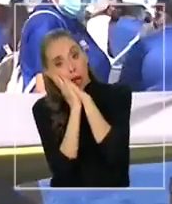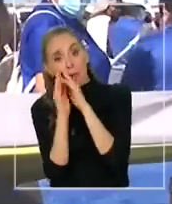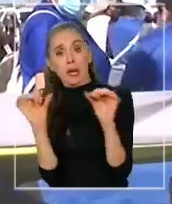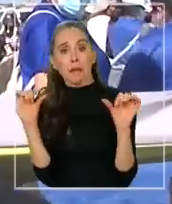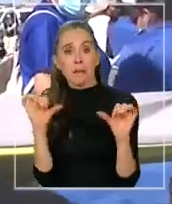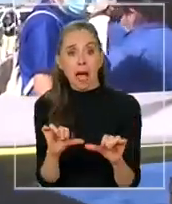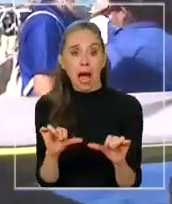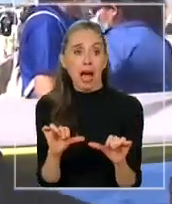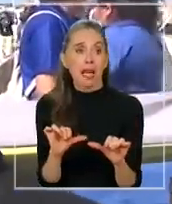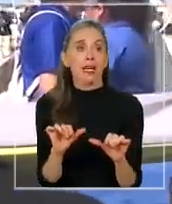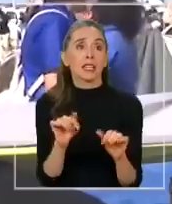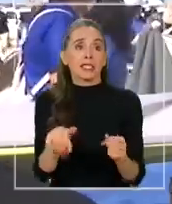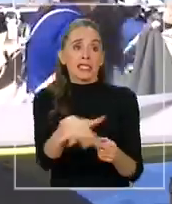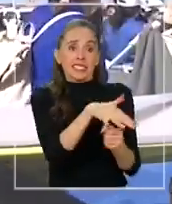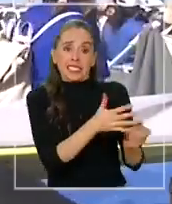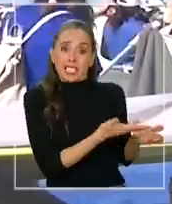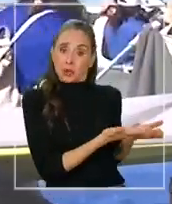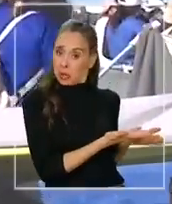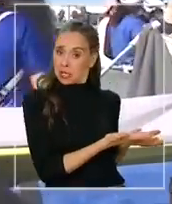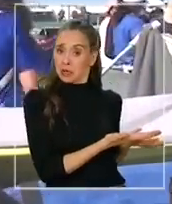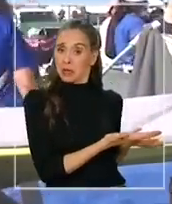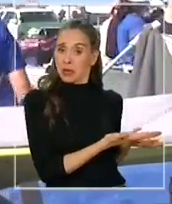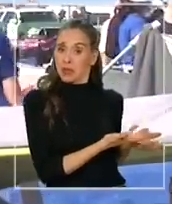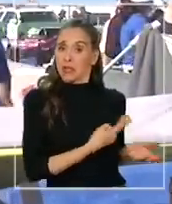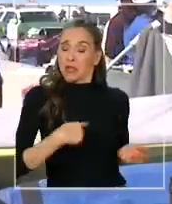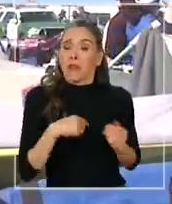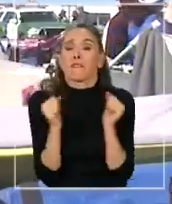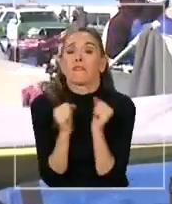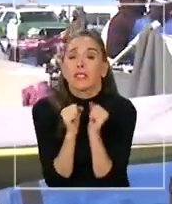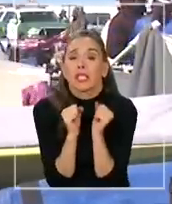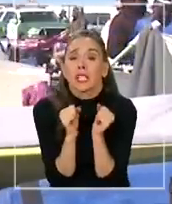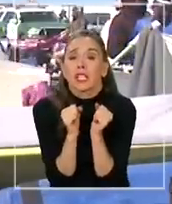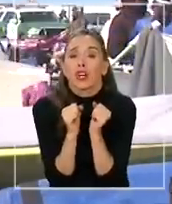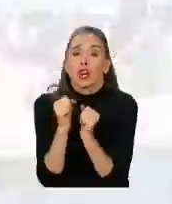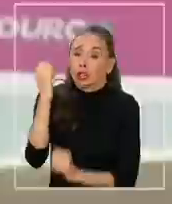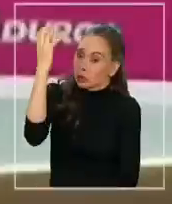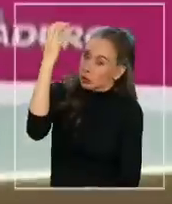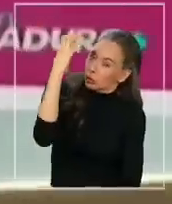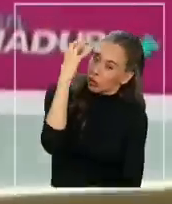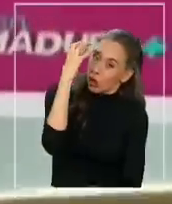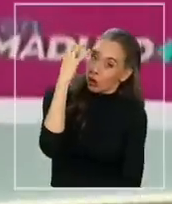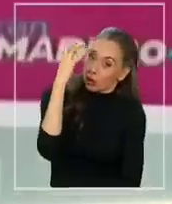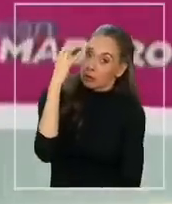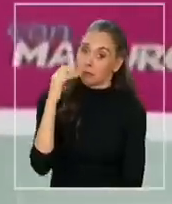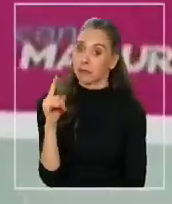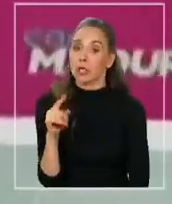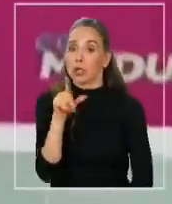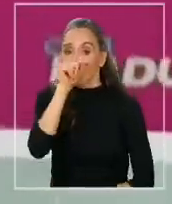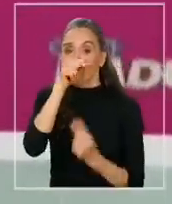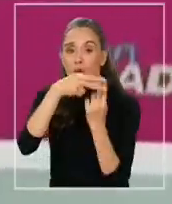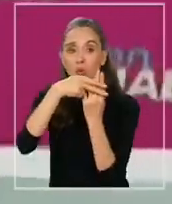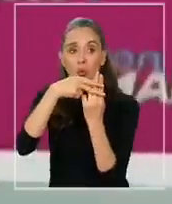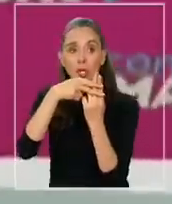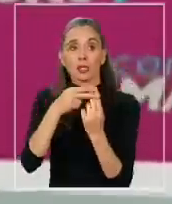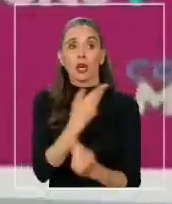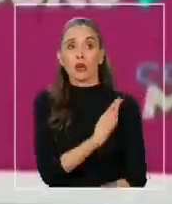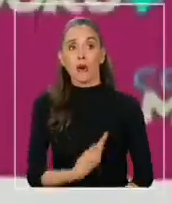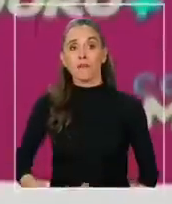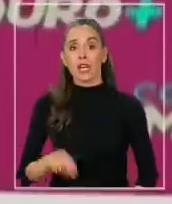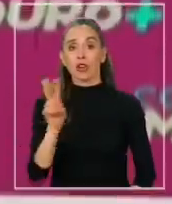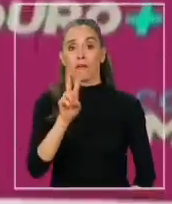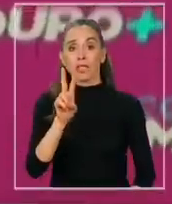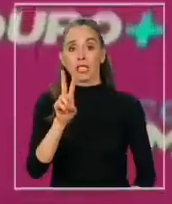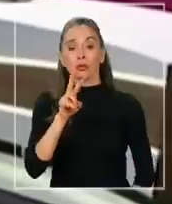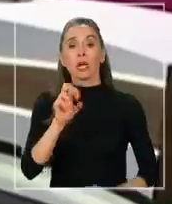mal en esta situación. Pasando frío, este sol. A través de Twitter, el gobierno de Venezuela